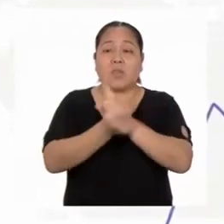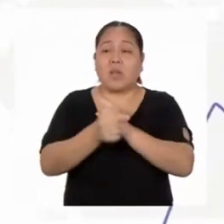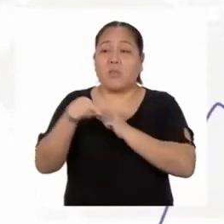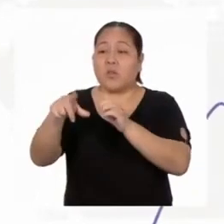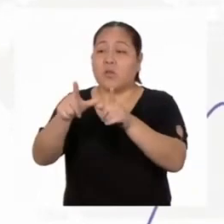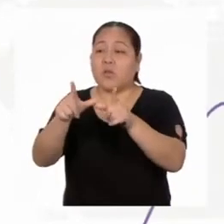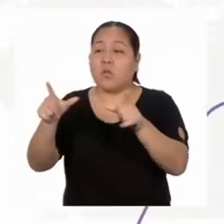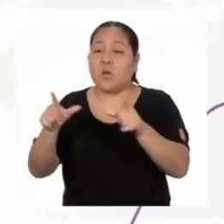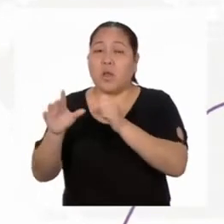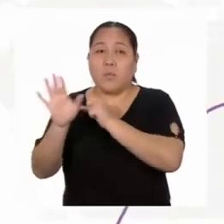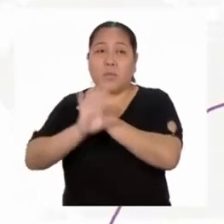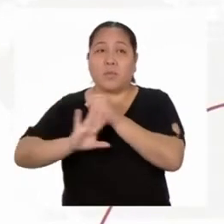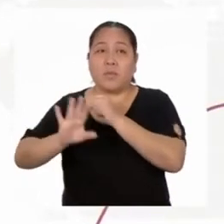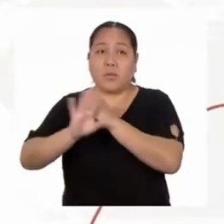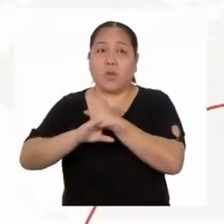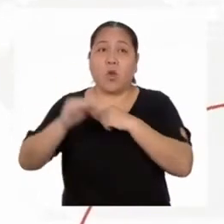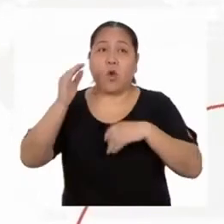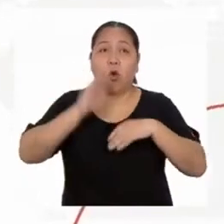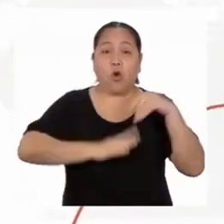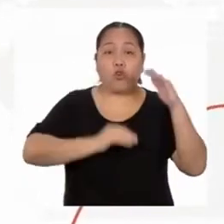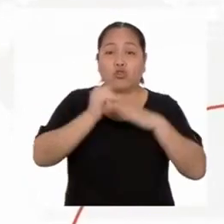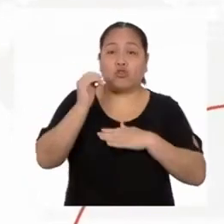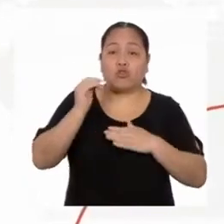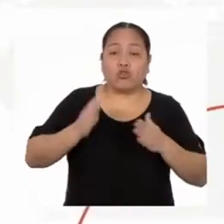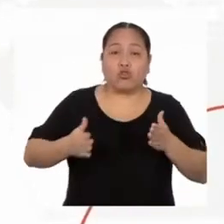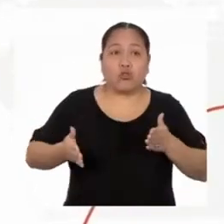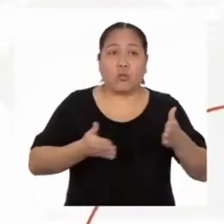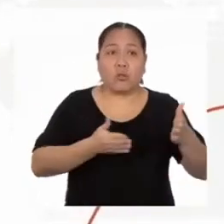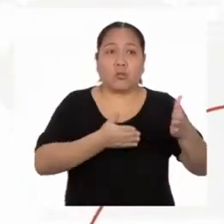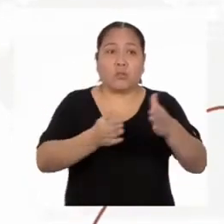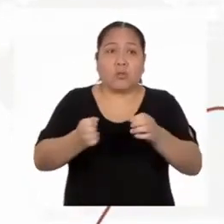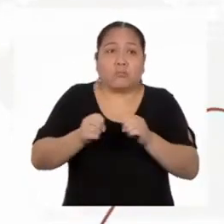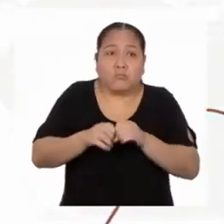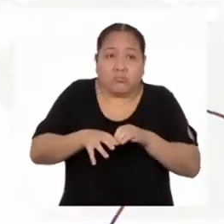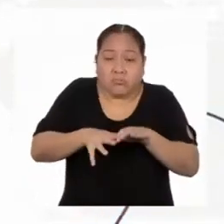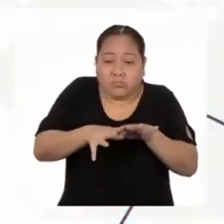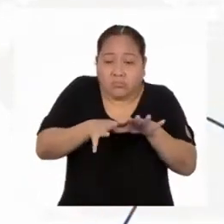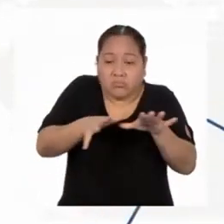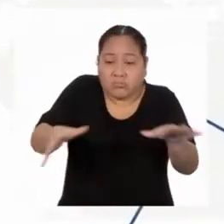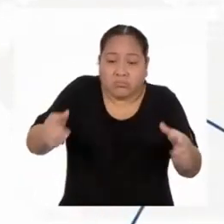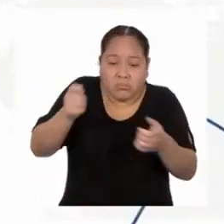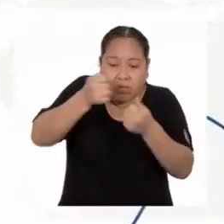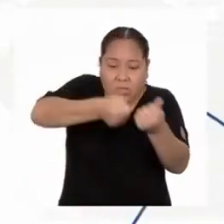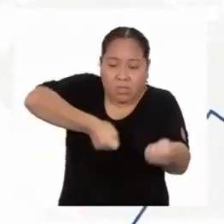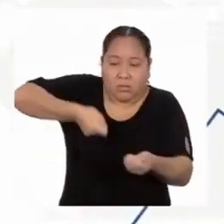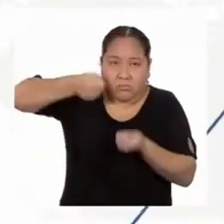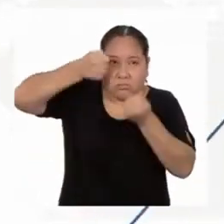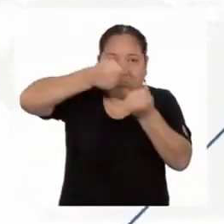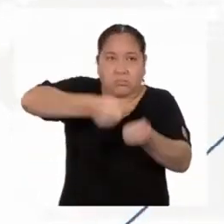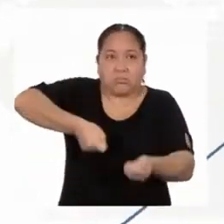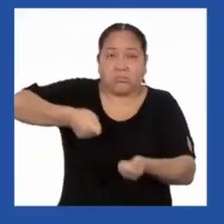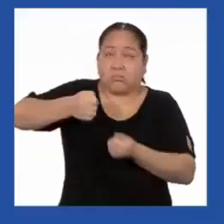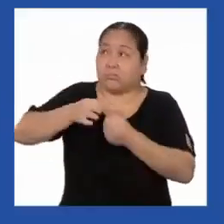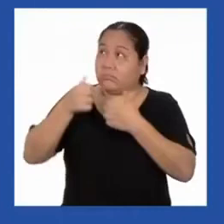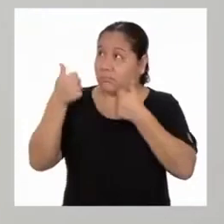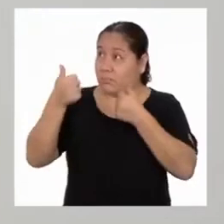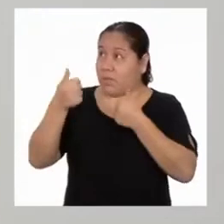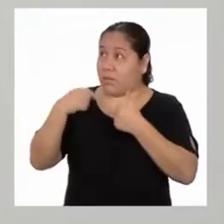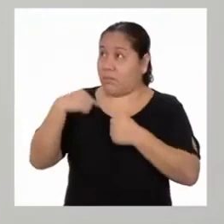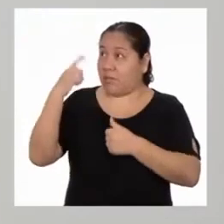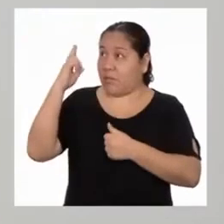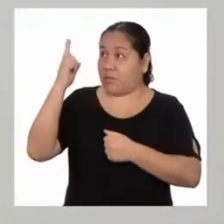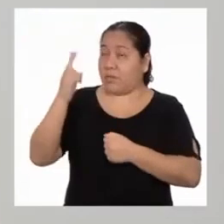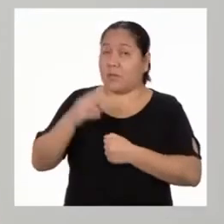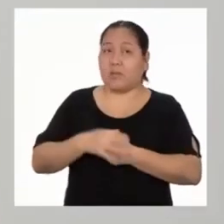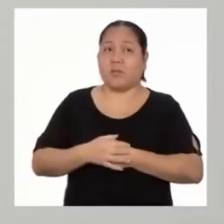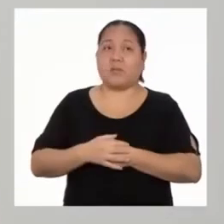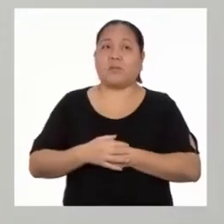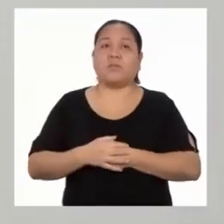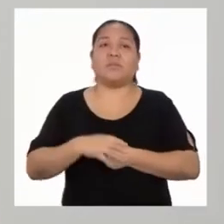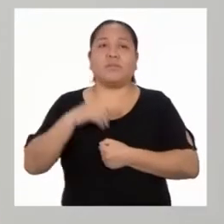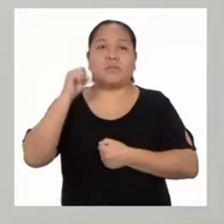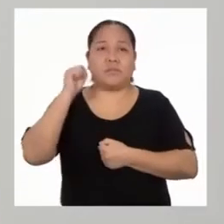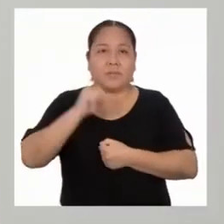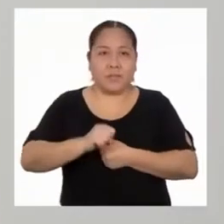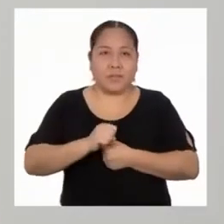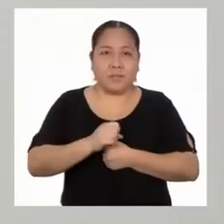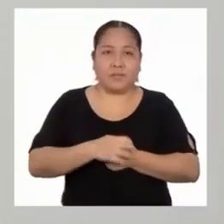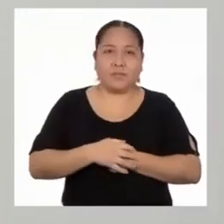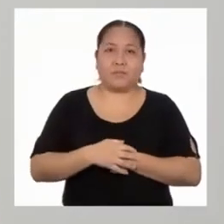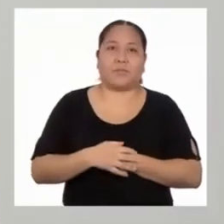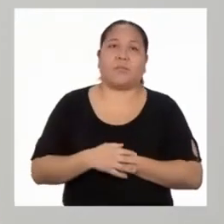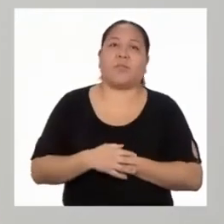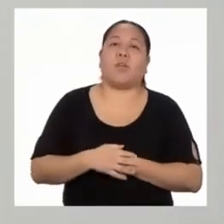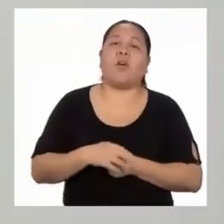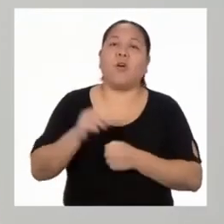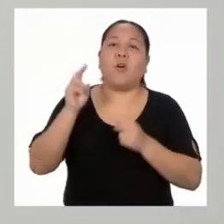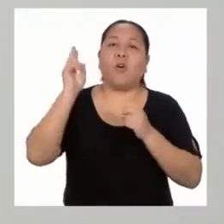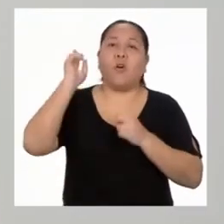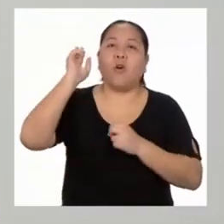protegidas, la construcción de carreteras y la expansión de la agricultura. ¿Voy bien, profesora? Sí, Solo espero que